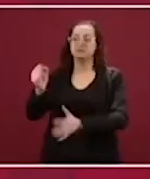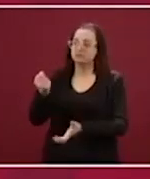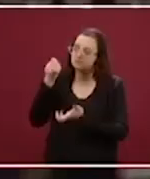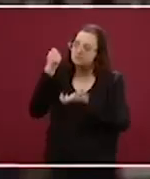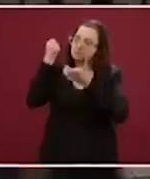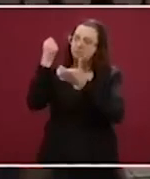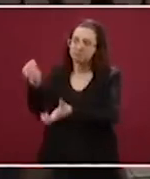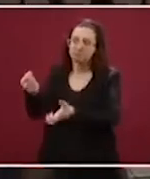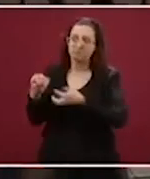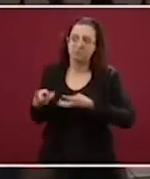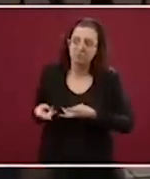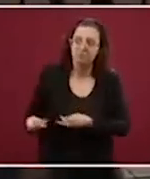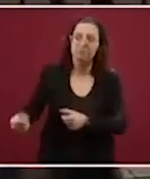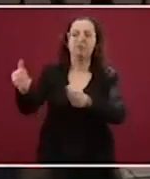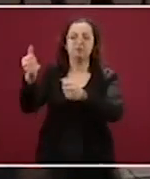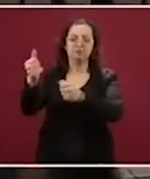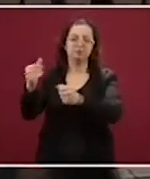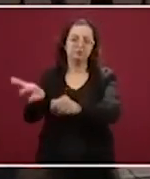nosotros,